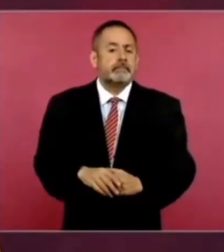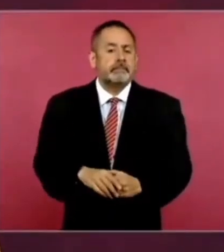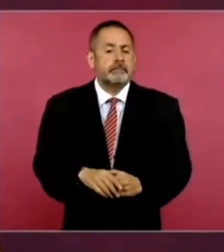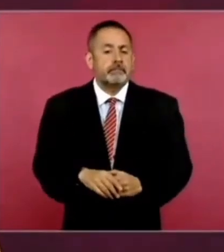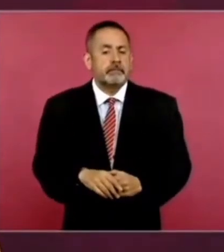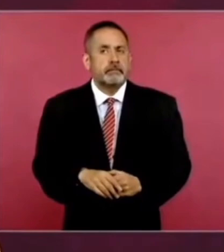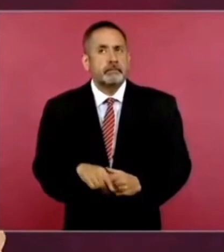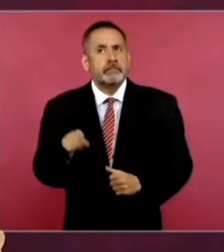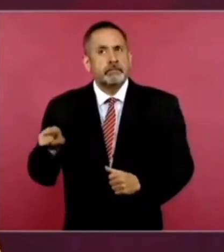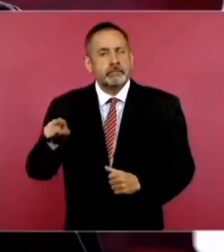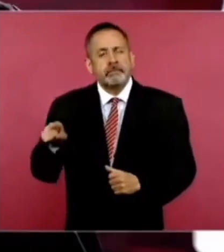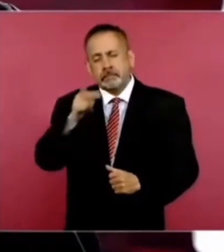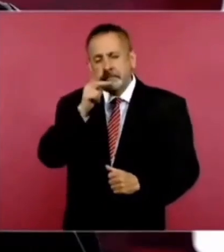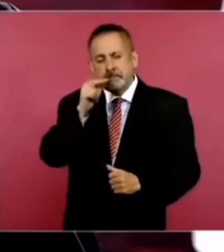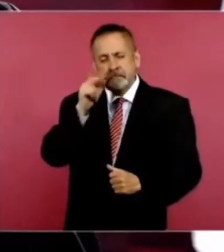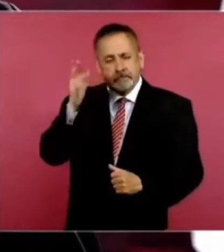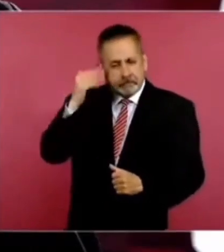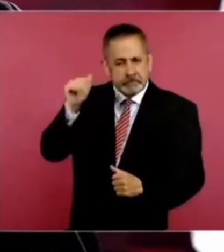el que participó